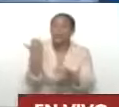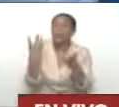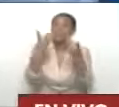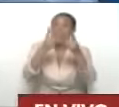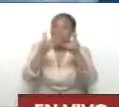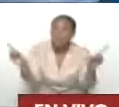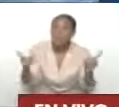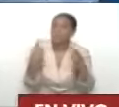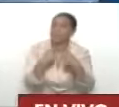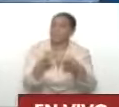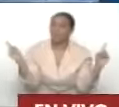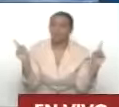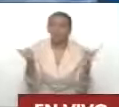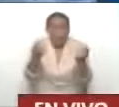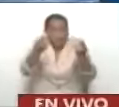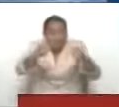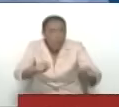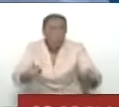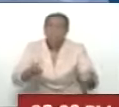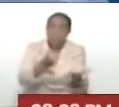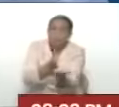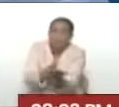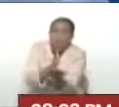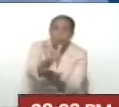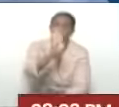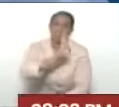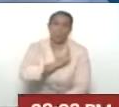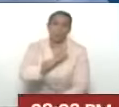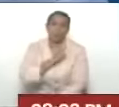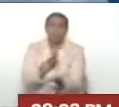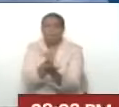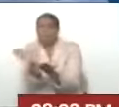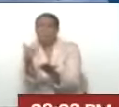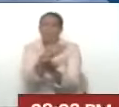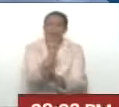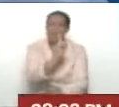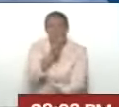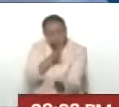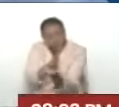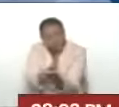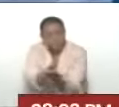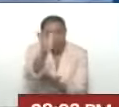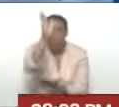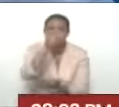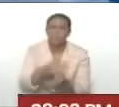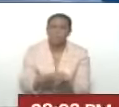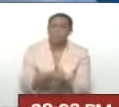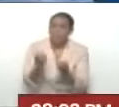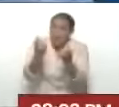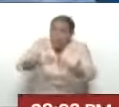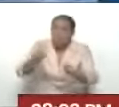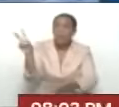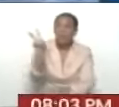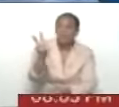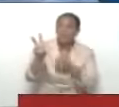democrático, que apuesta a un camino propio como nación, que apuesta a Venezuela.